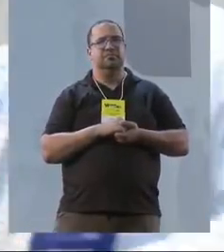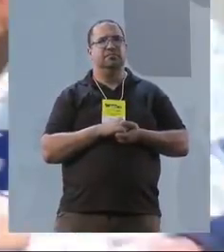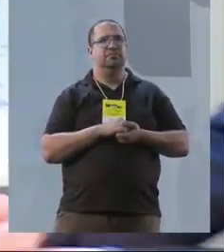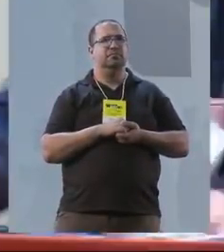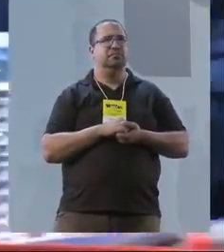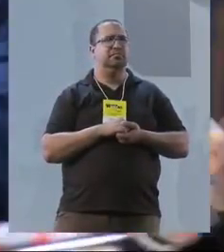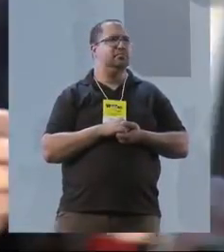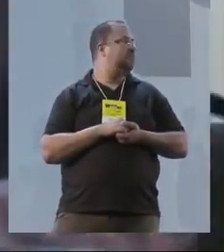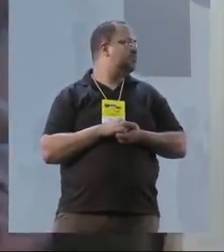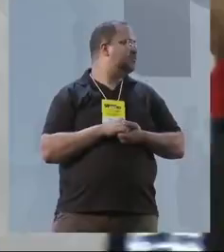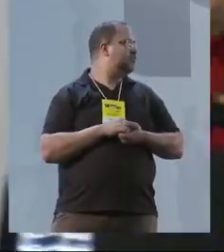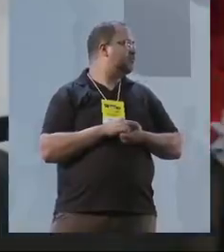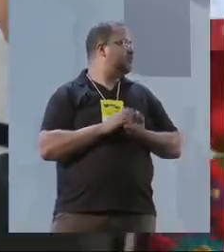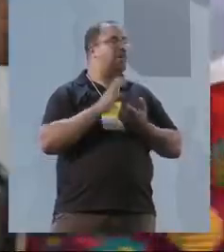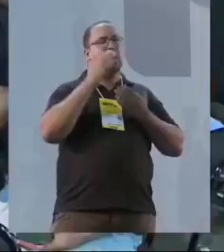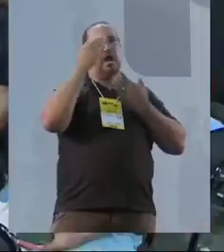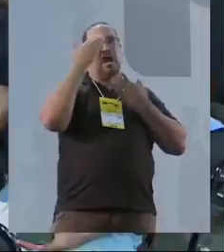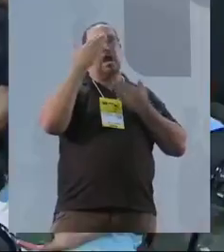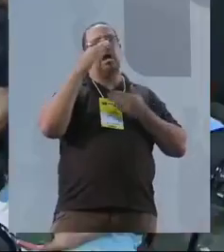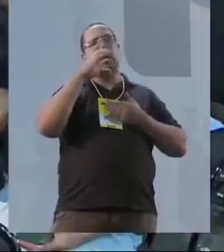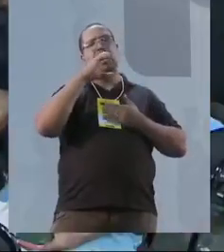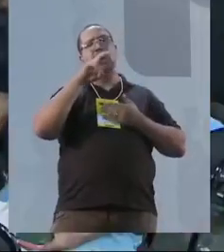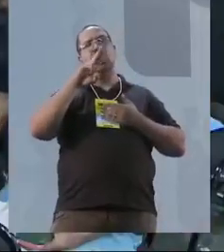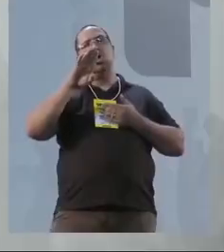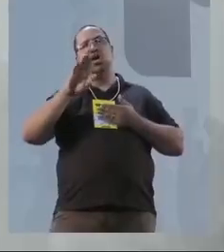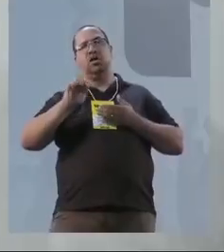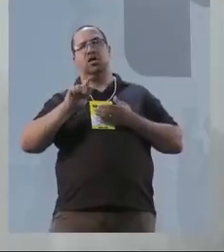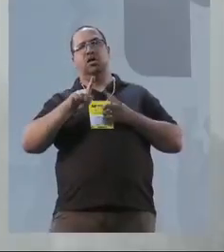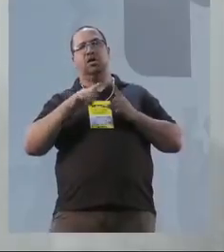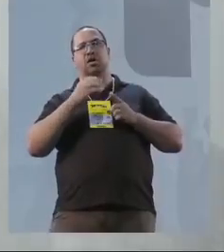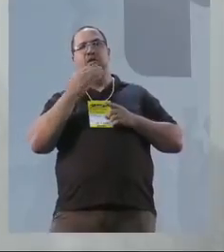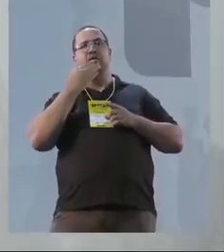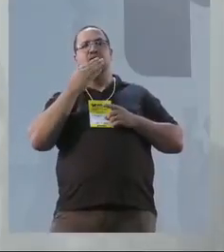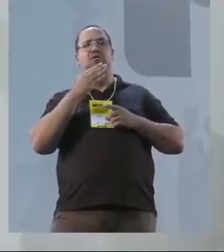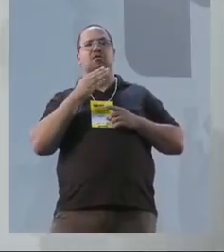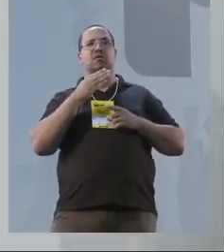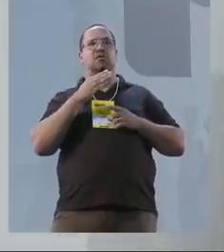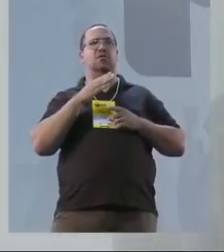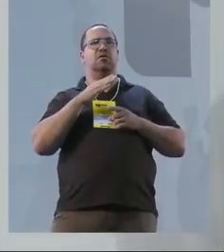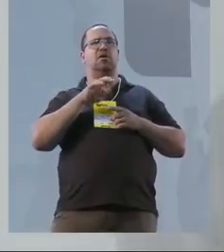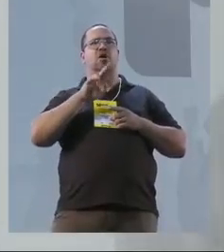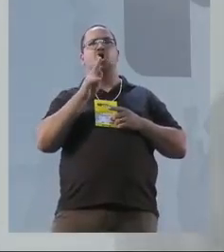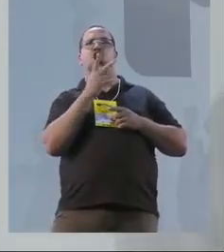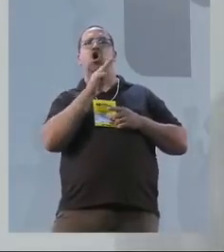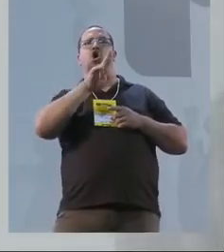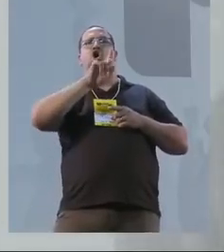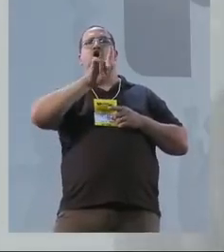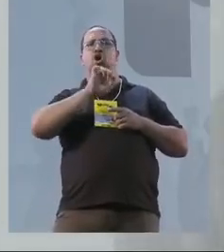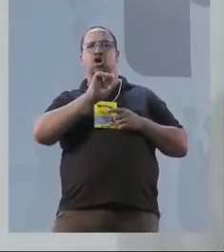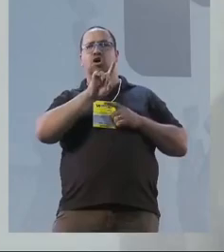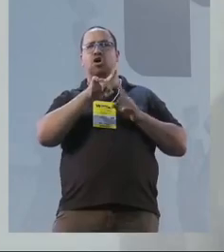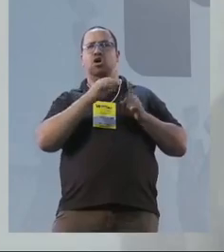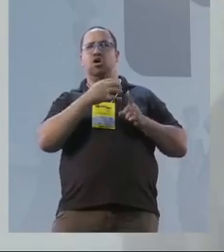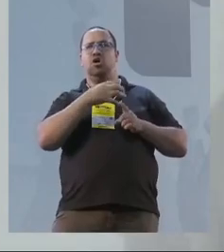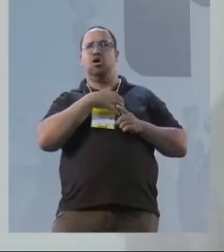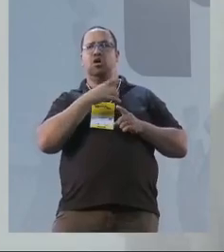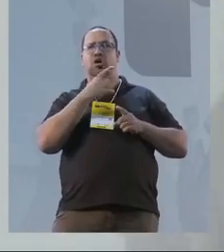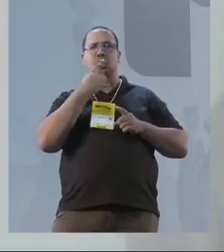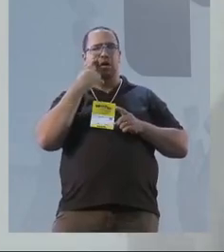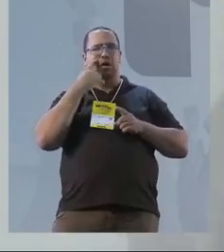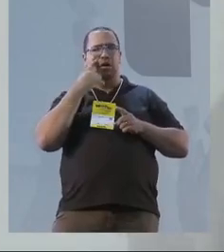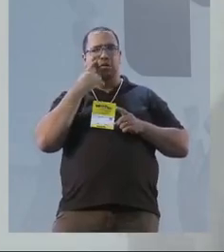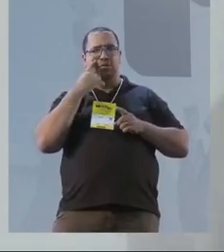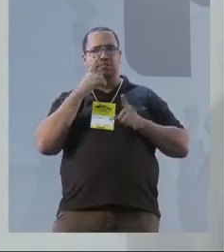Gracias, compa Hugo. Ahora pedimos el compañero Hugo Godoy de la CTA Auténtica,